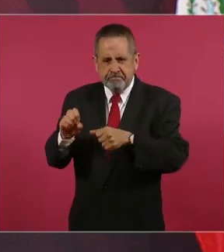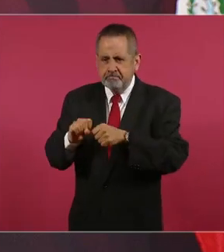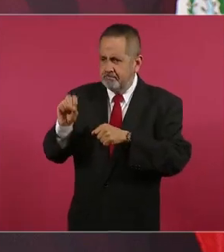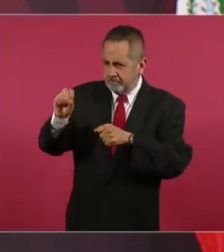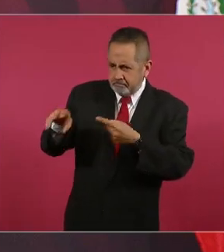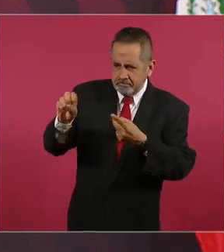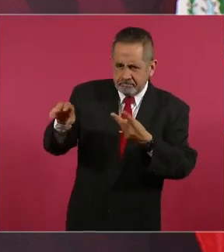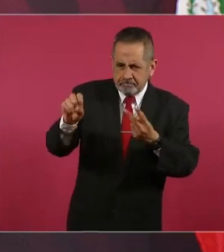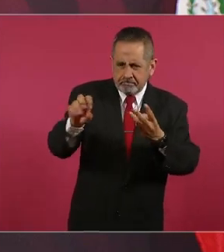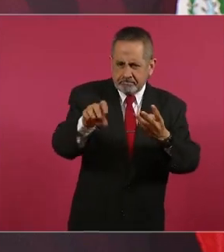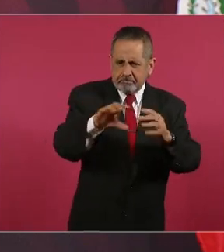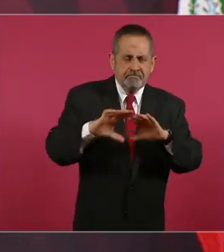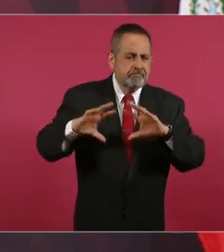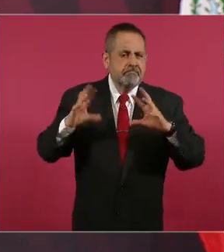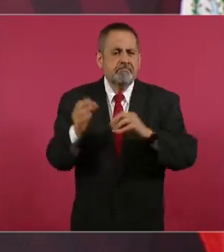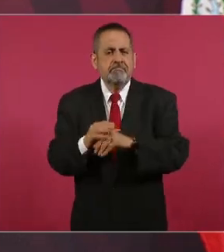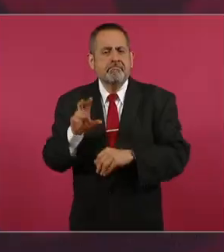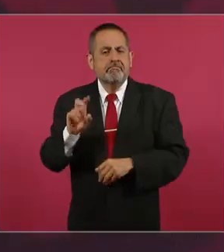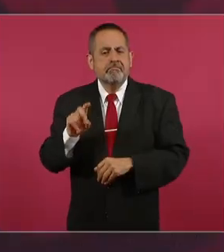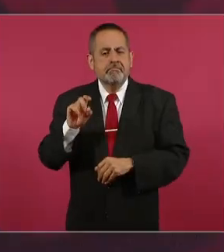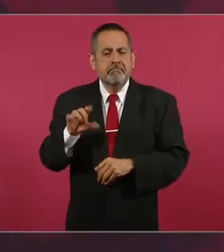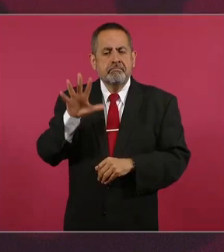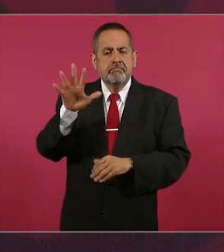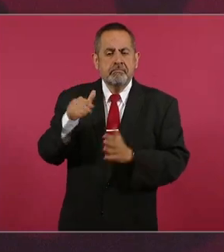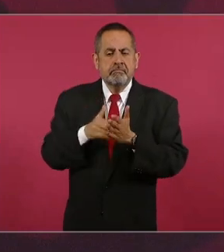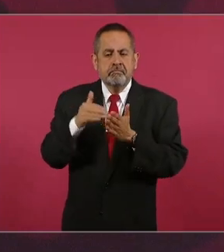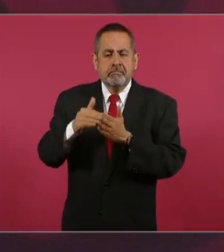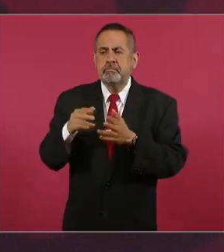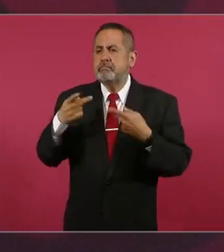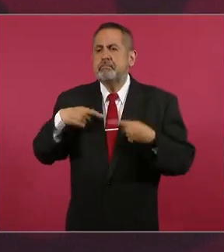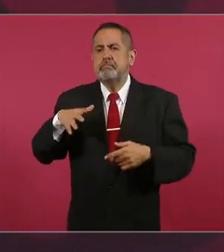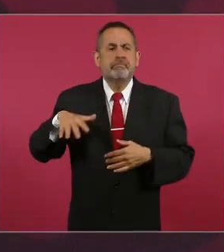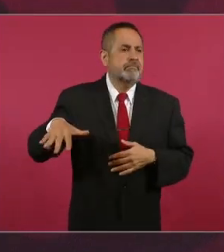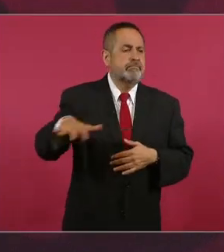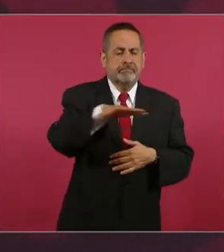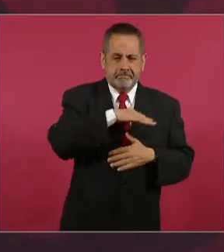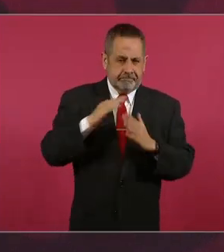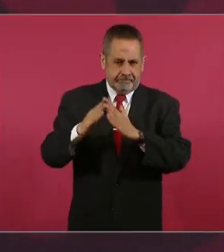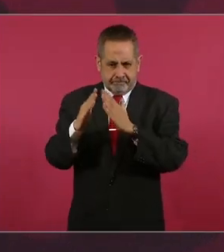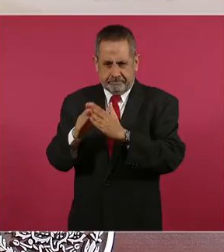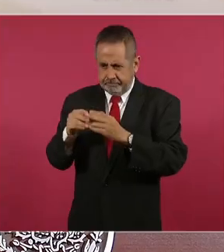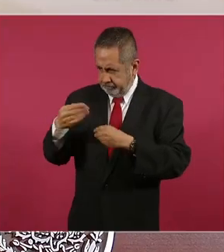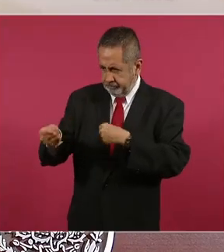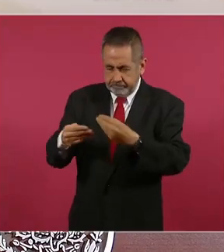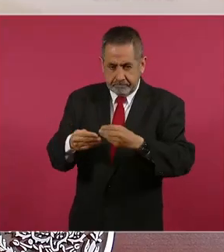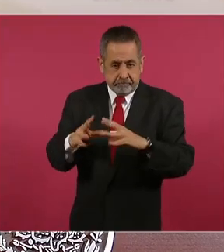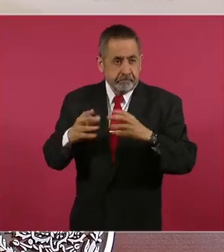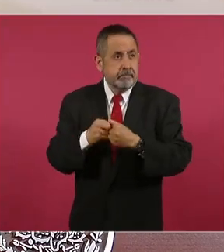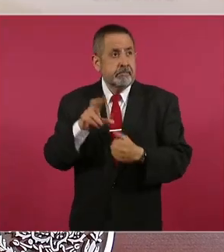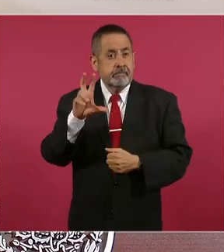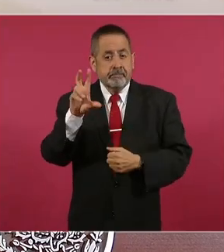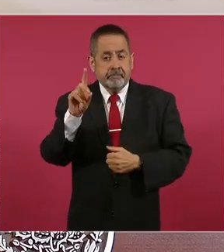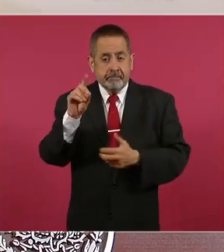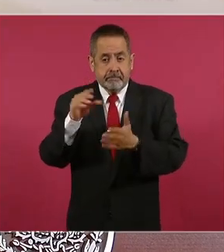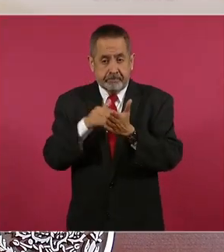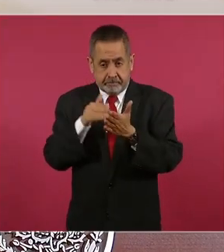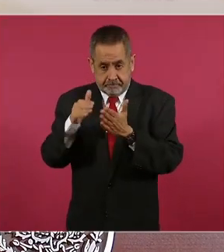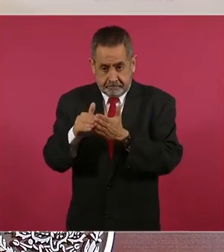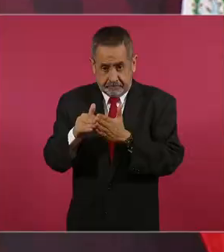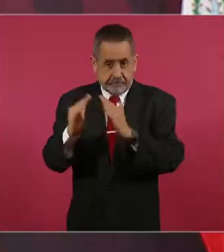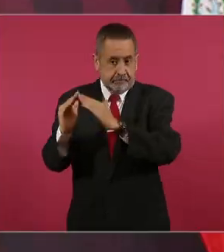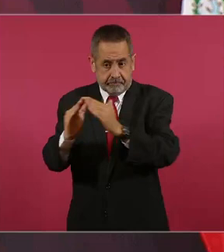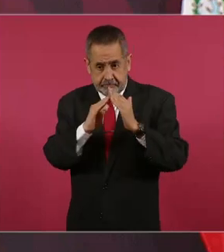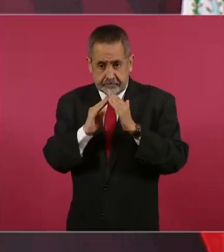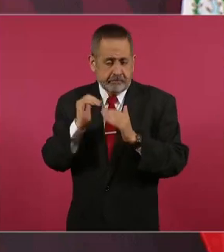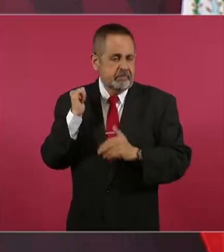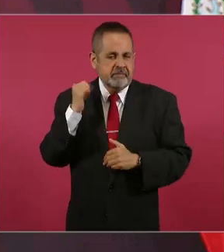Son 35 millones de hogares y a 30 millones de hogares les llega cuando menos